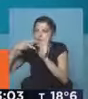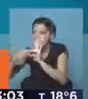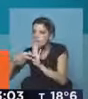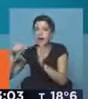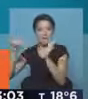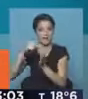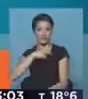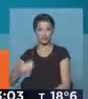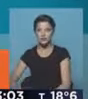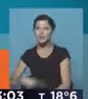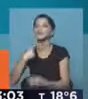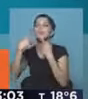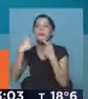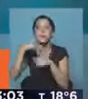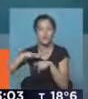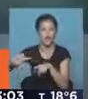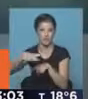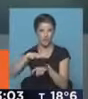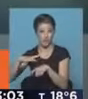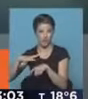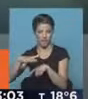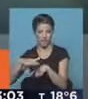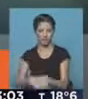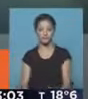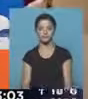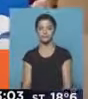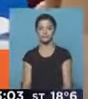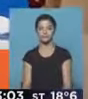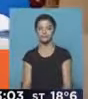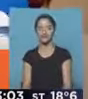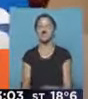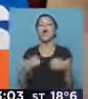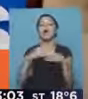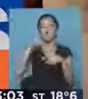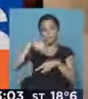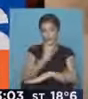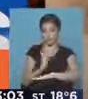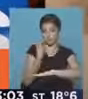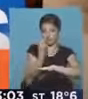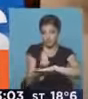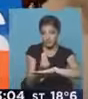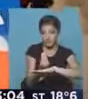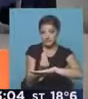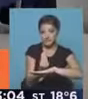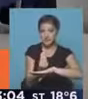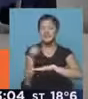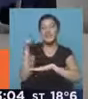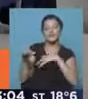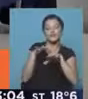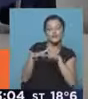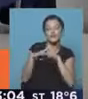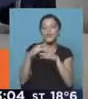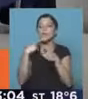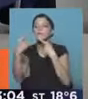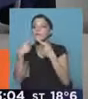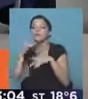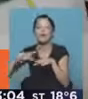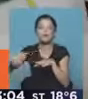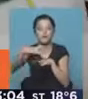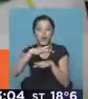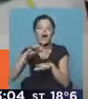sobre políticas públicas. Para los partidos en el poder, la impredictibilidad de los referéndums no es una novedad